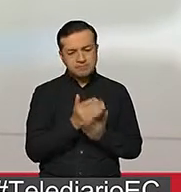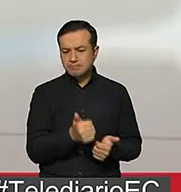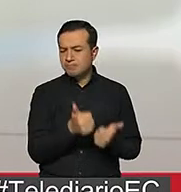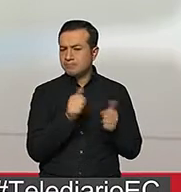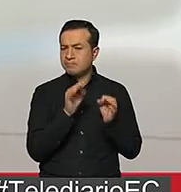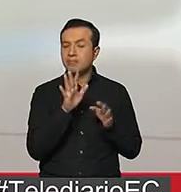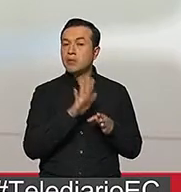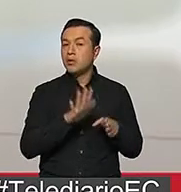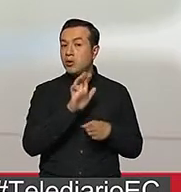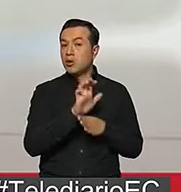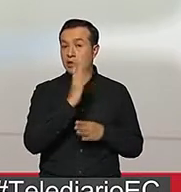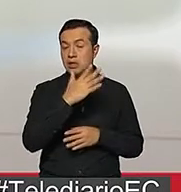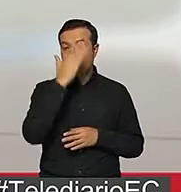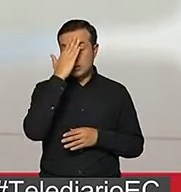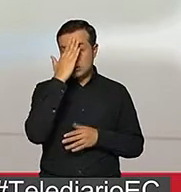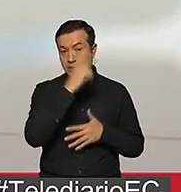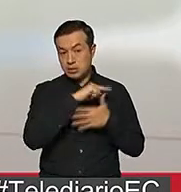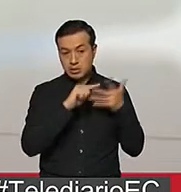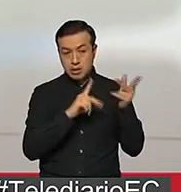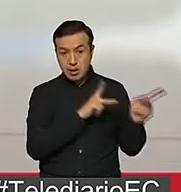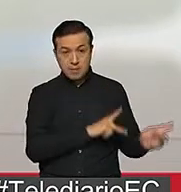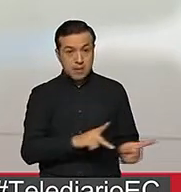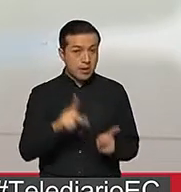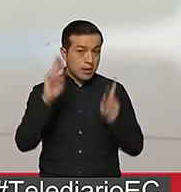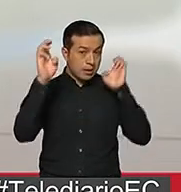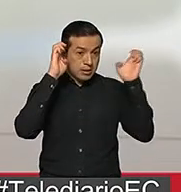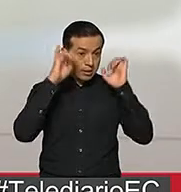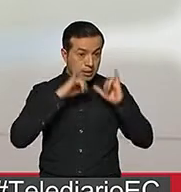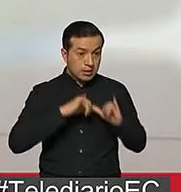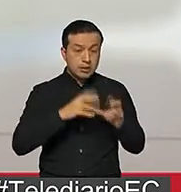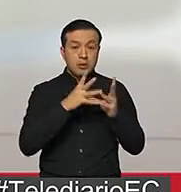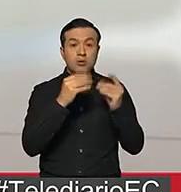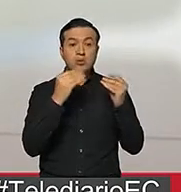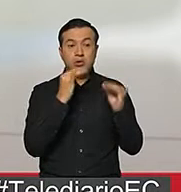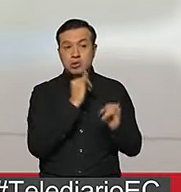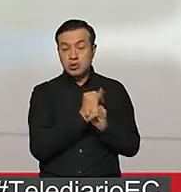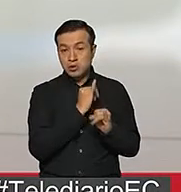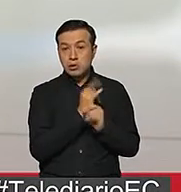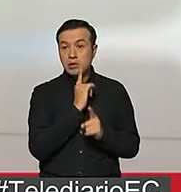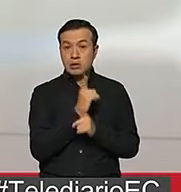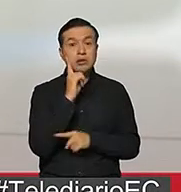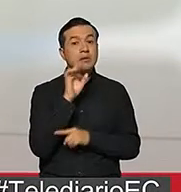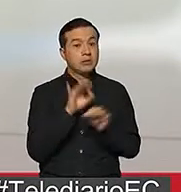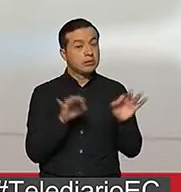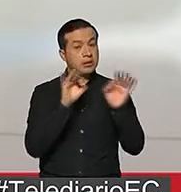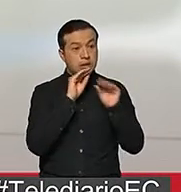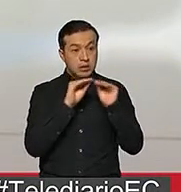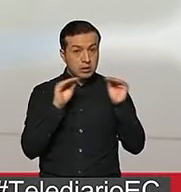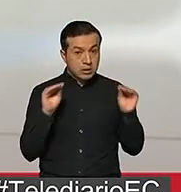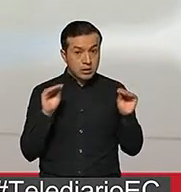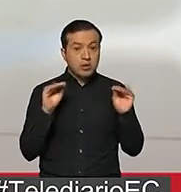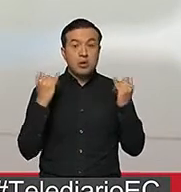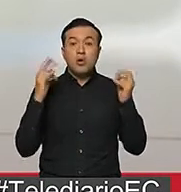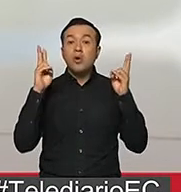como ecuador ya tenemos una serie de planes y estrategias sostenidas con una serie de instituciones porque aquí es importante dejar claro que